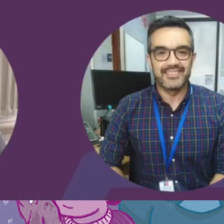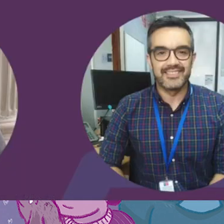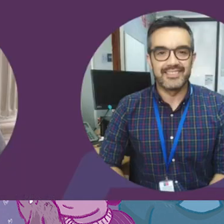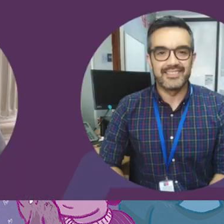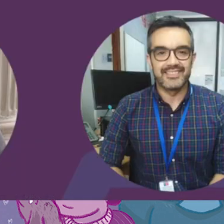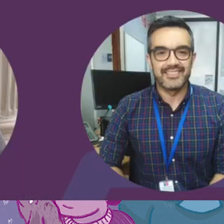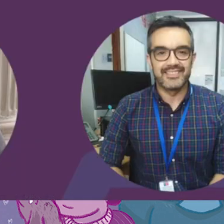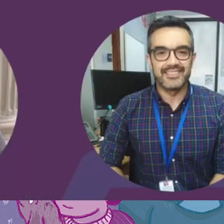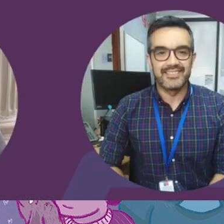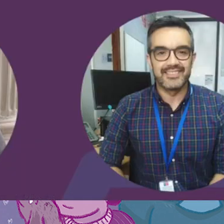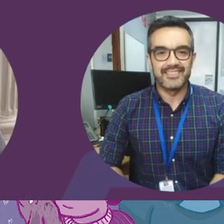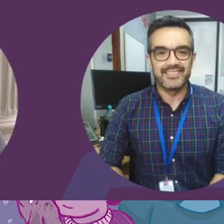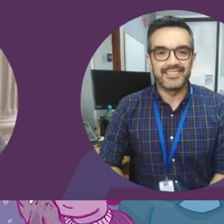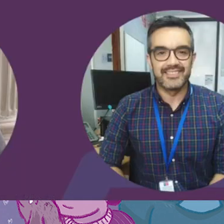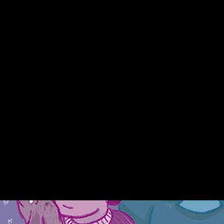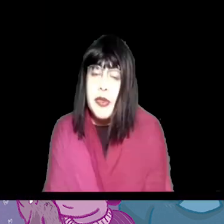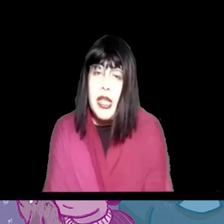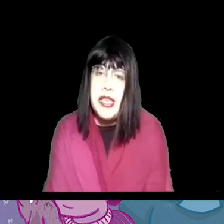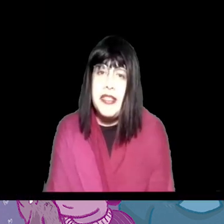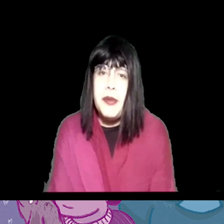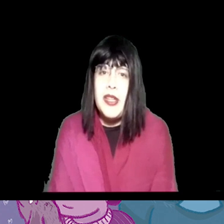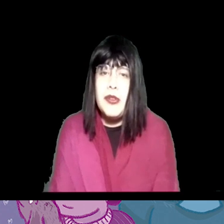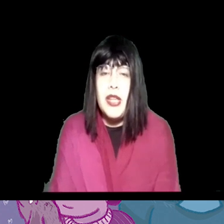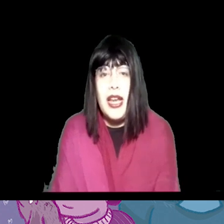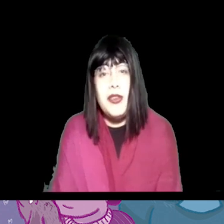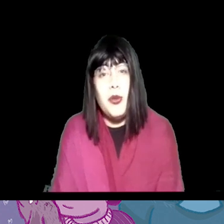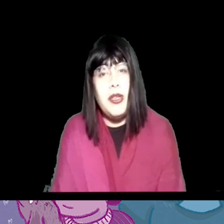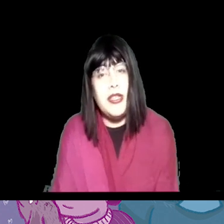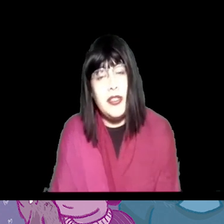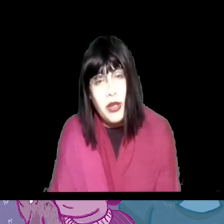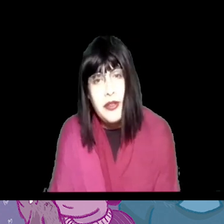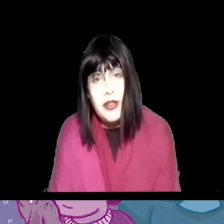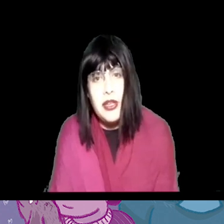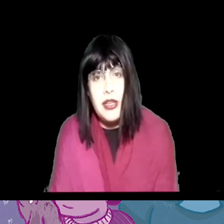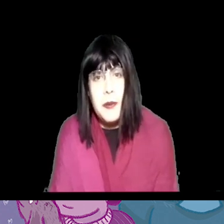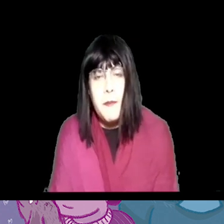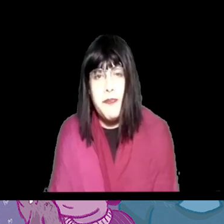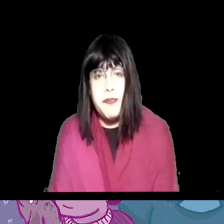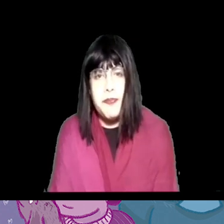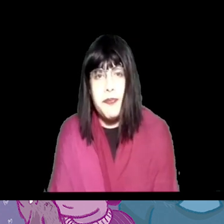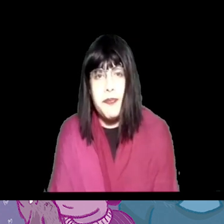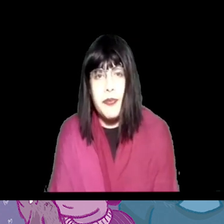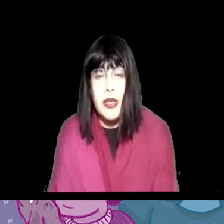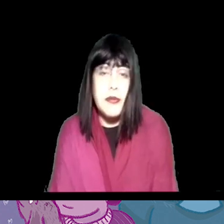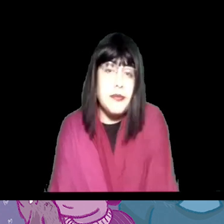de la unidad y a seguir nomás. Y así pasamos al año 2019.